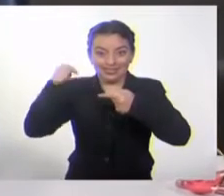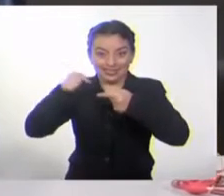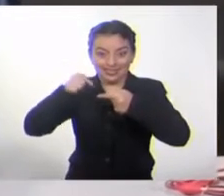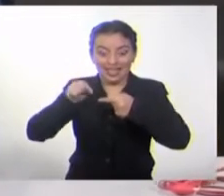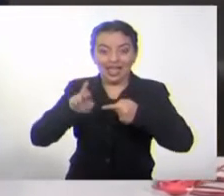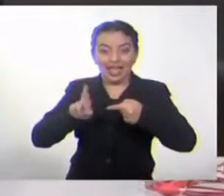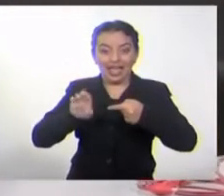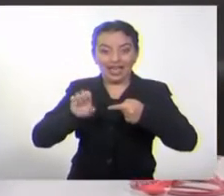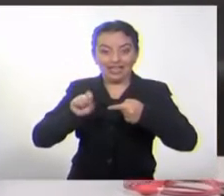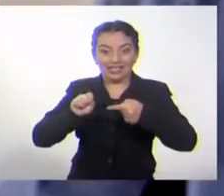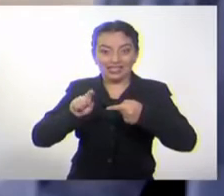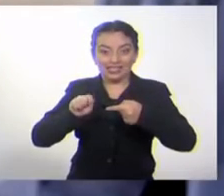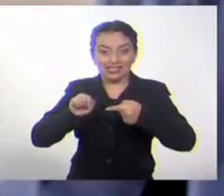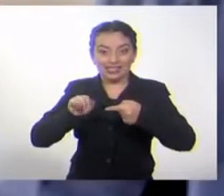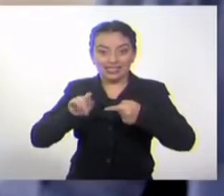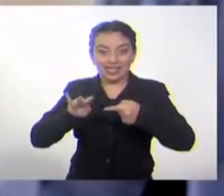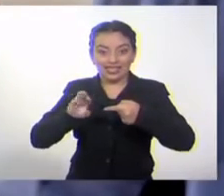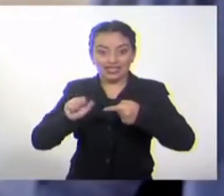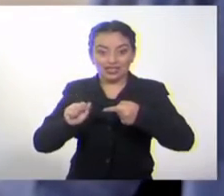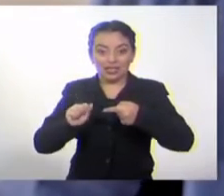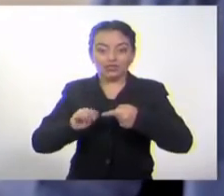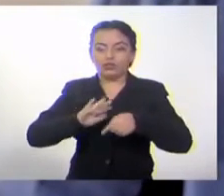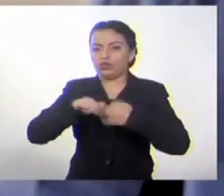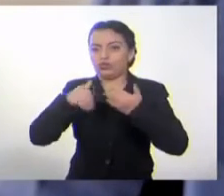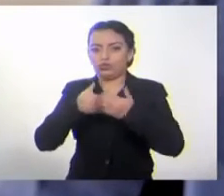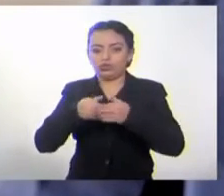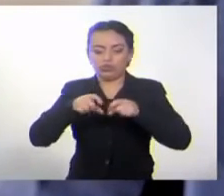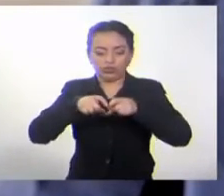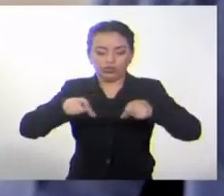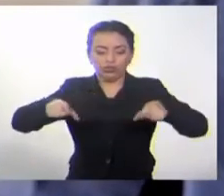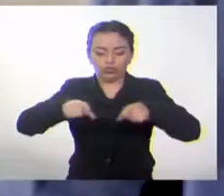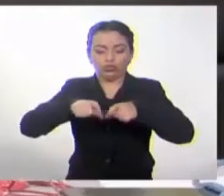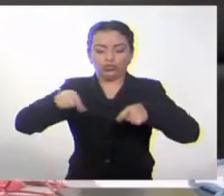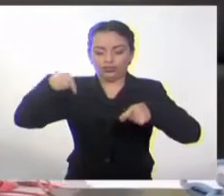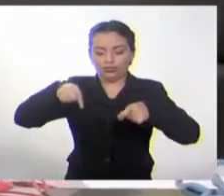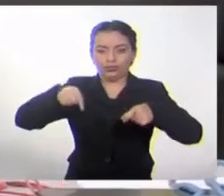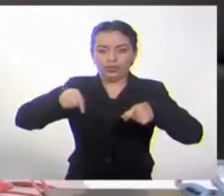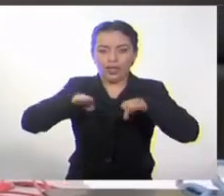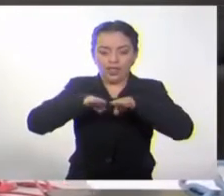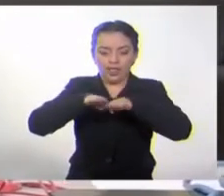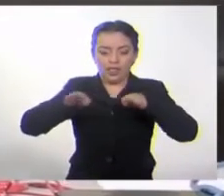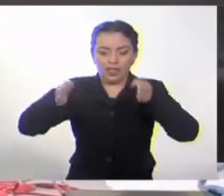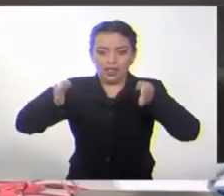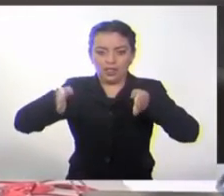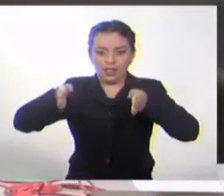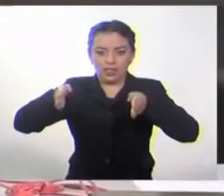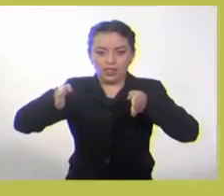circuito lo vamos a construir en un tablero de pruebas o breadboard.